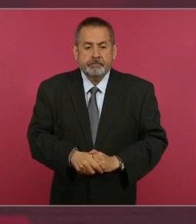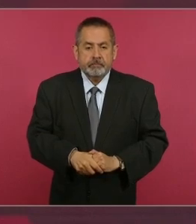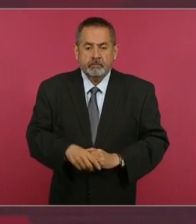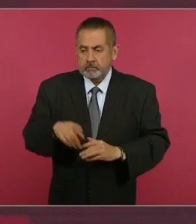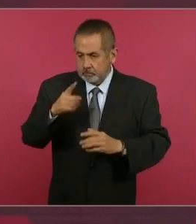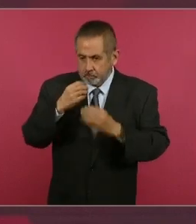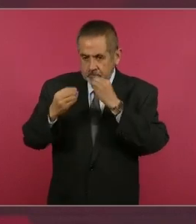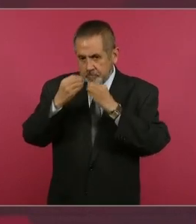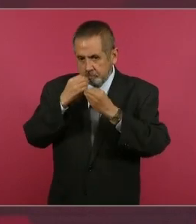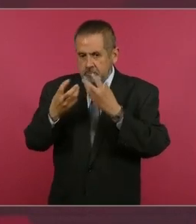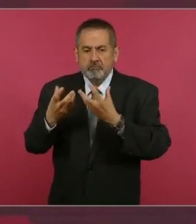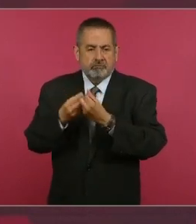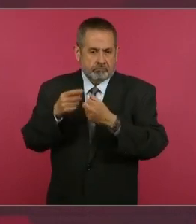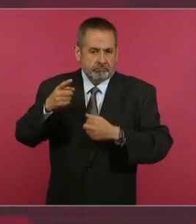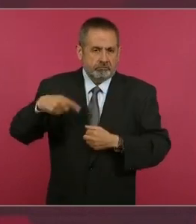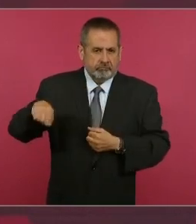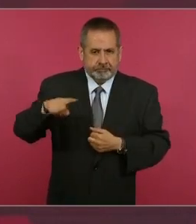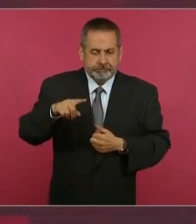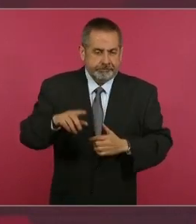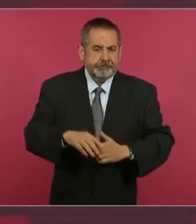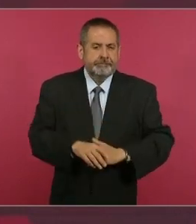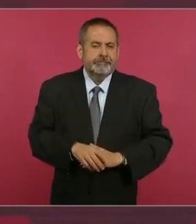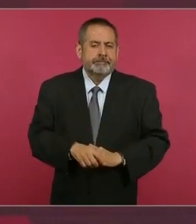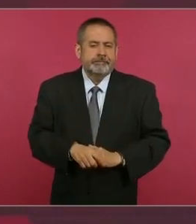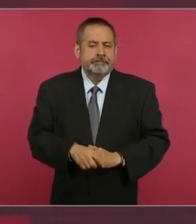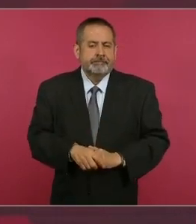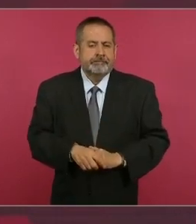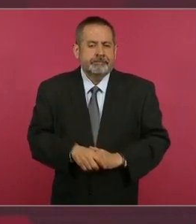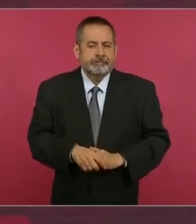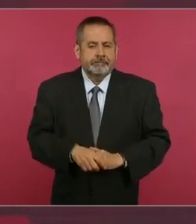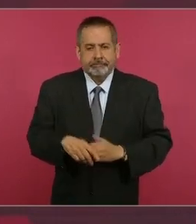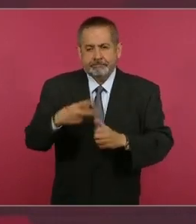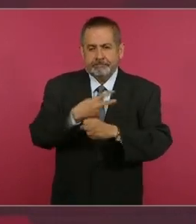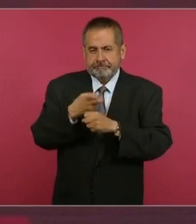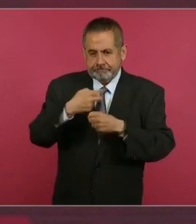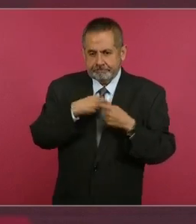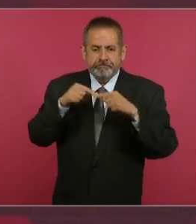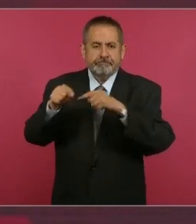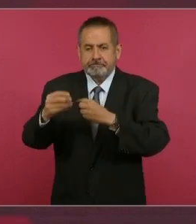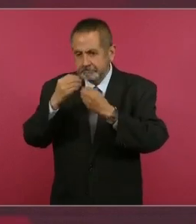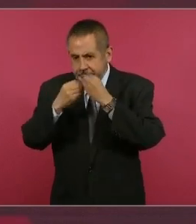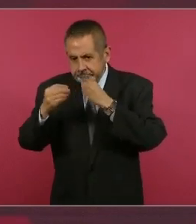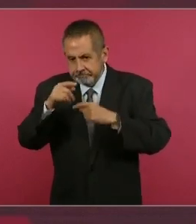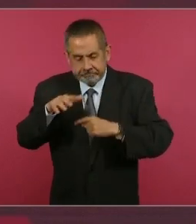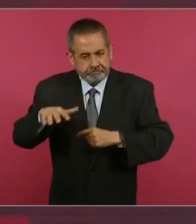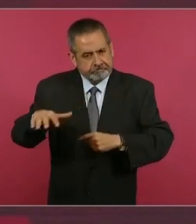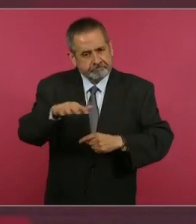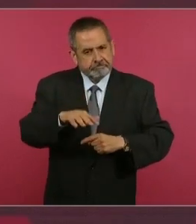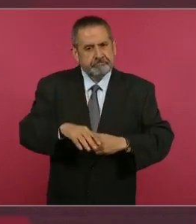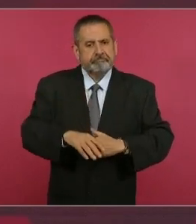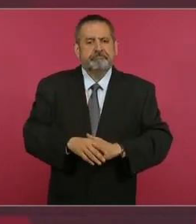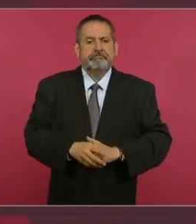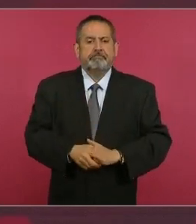comimos, claro que nos invitaron a comer